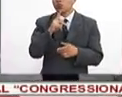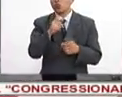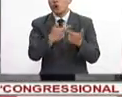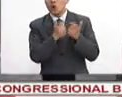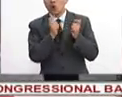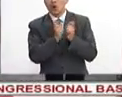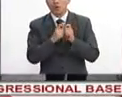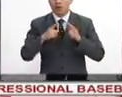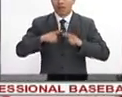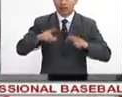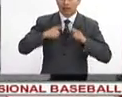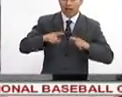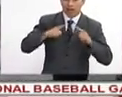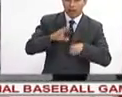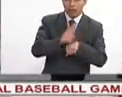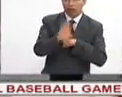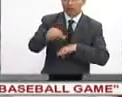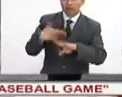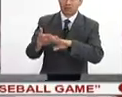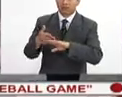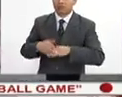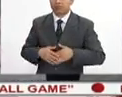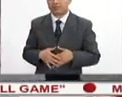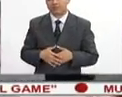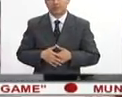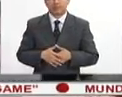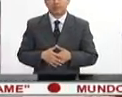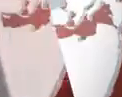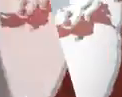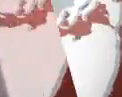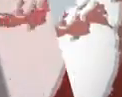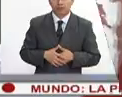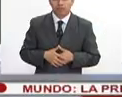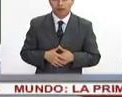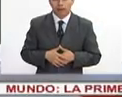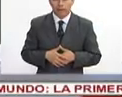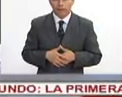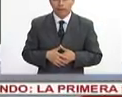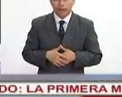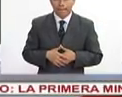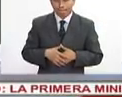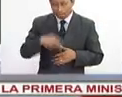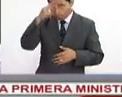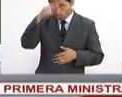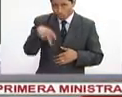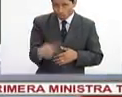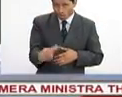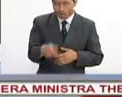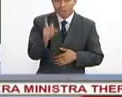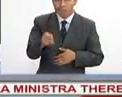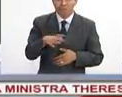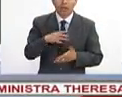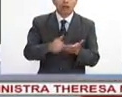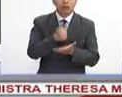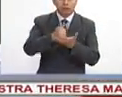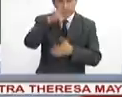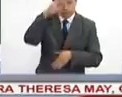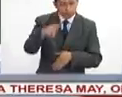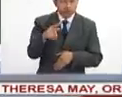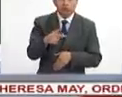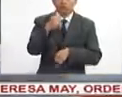de la Fiscalía brasileña. De regreso a nuestro país, se celebró en la Ciudad de México el